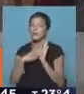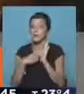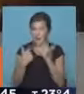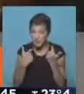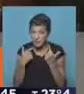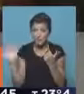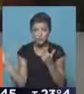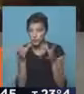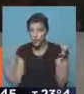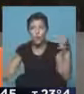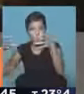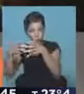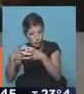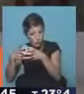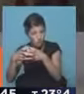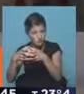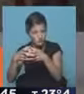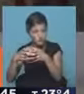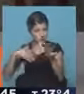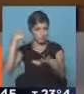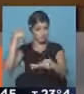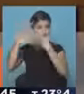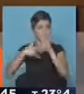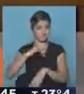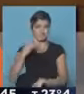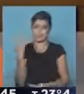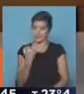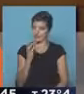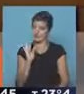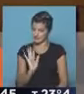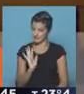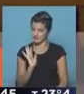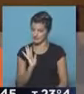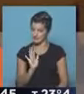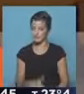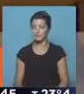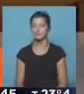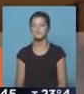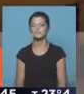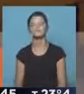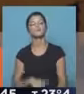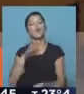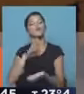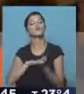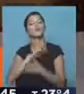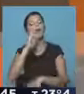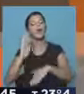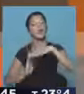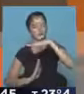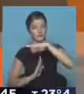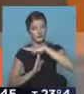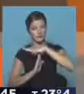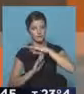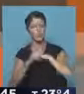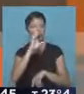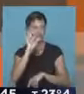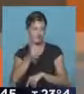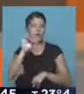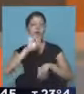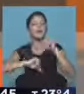lío juntos es la última del dinero hay una cuestión muy muy estudian ciencias políticas el tema del